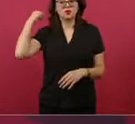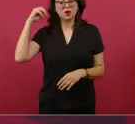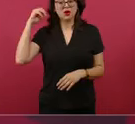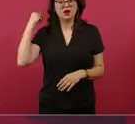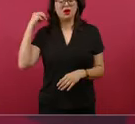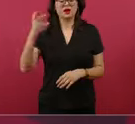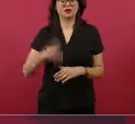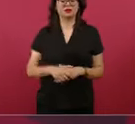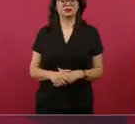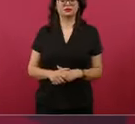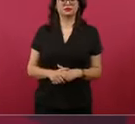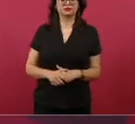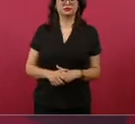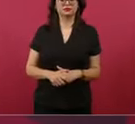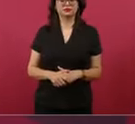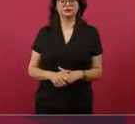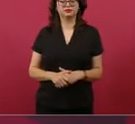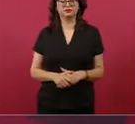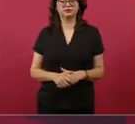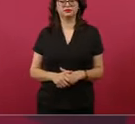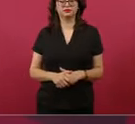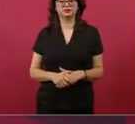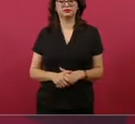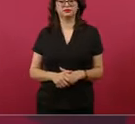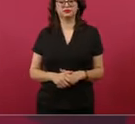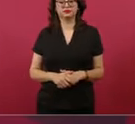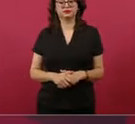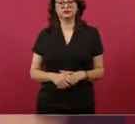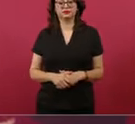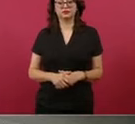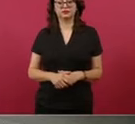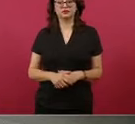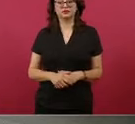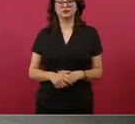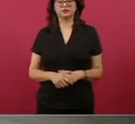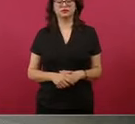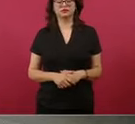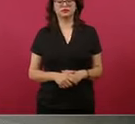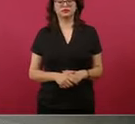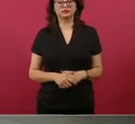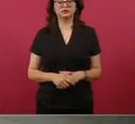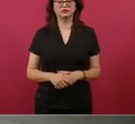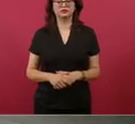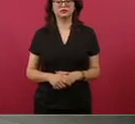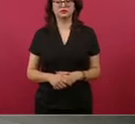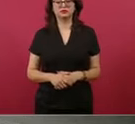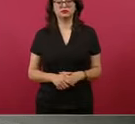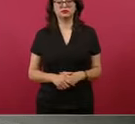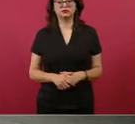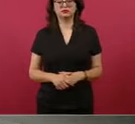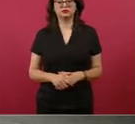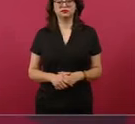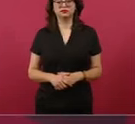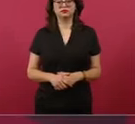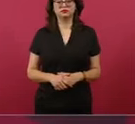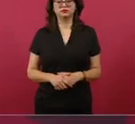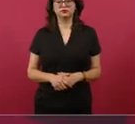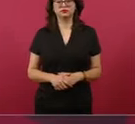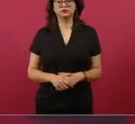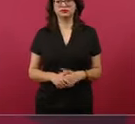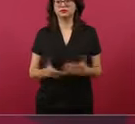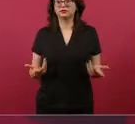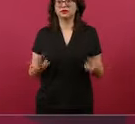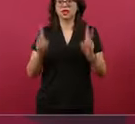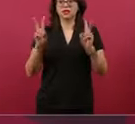La Suprema Corte, la instancia superior del Poder Judicial que tiene que ver